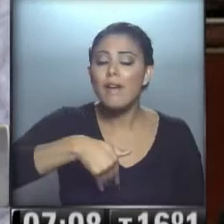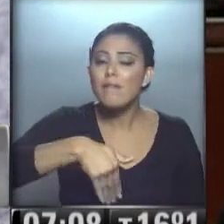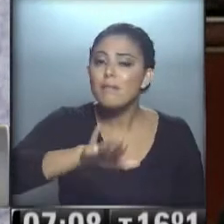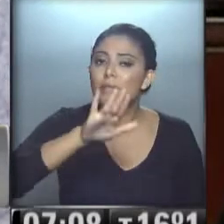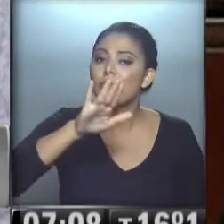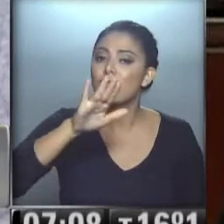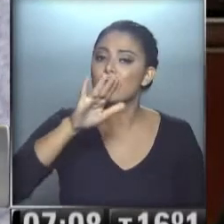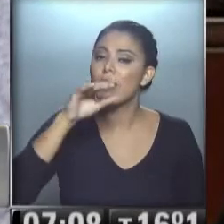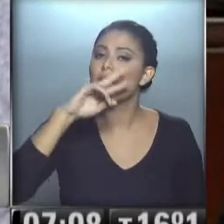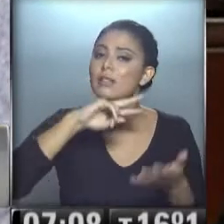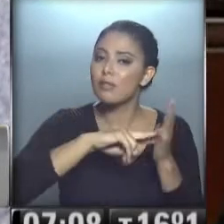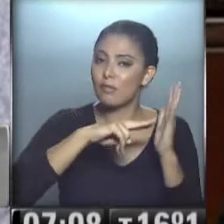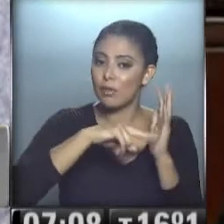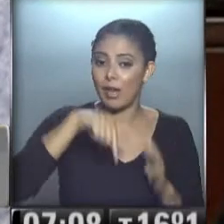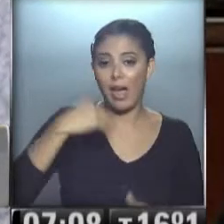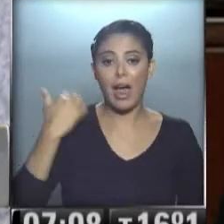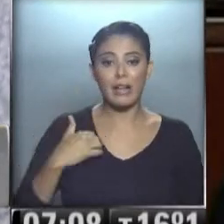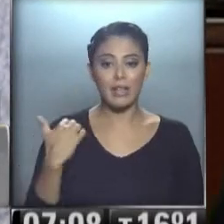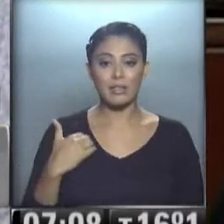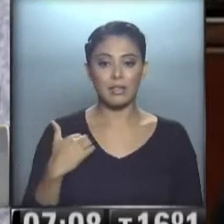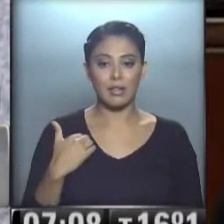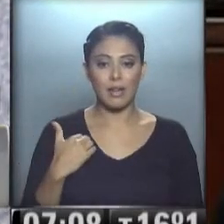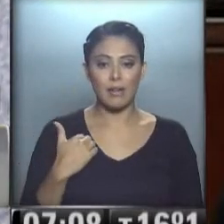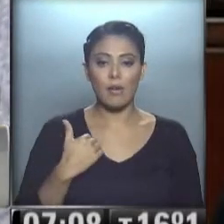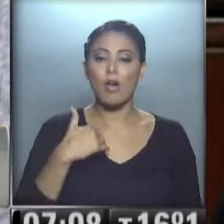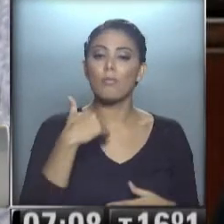significar que la Argentina tenga